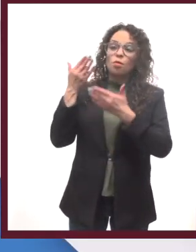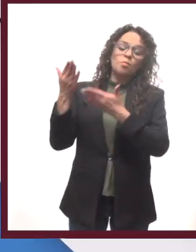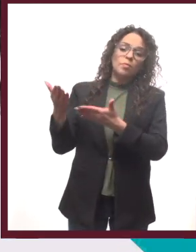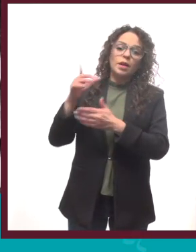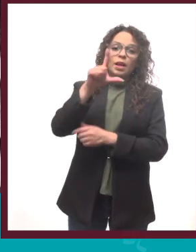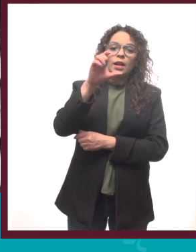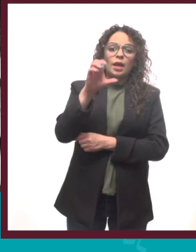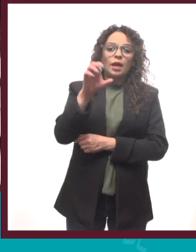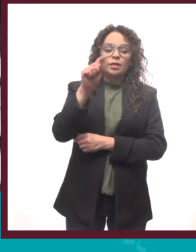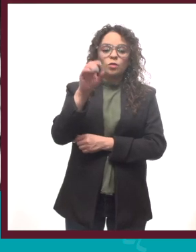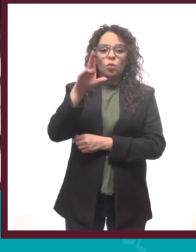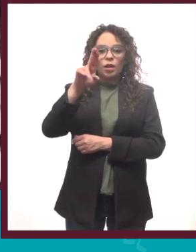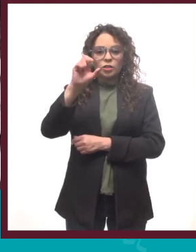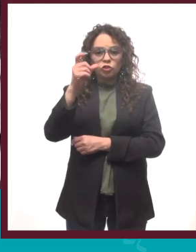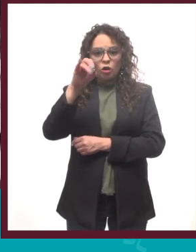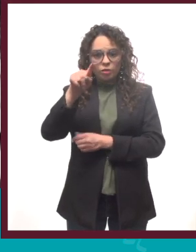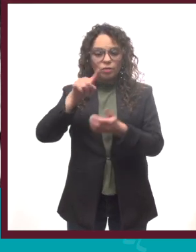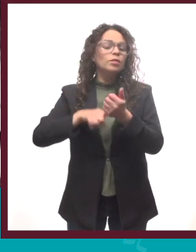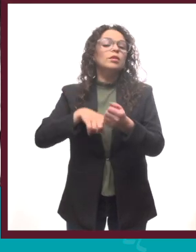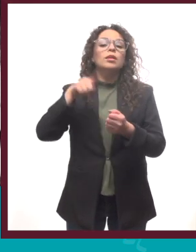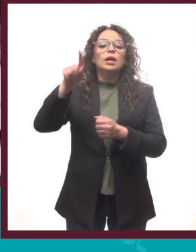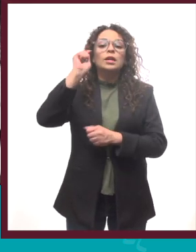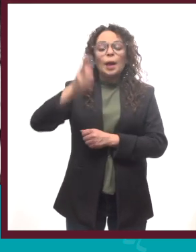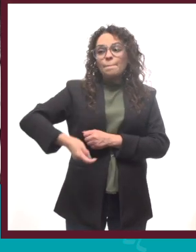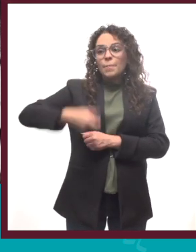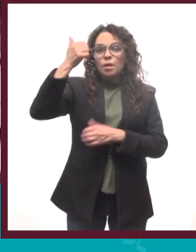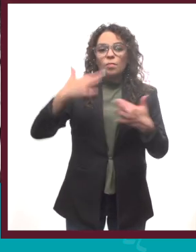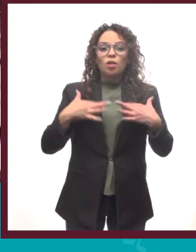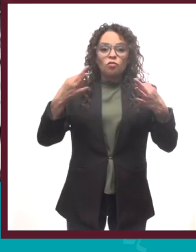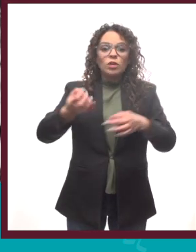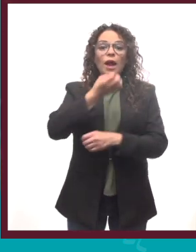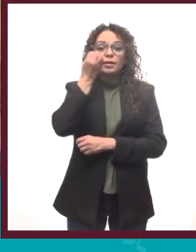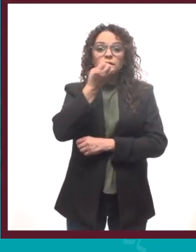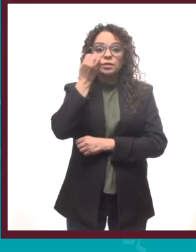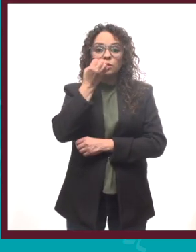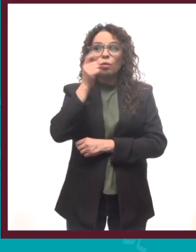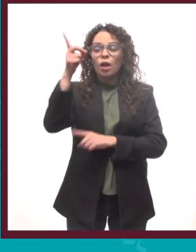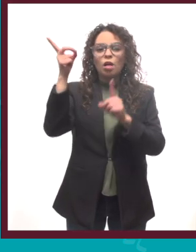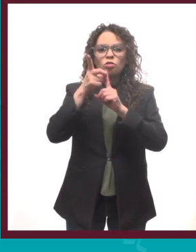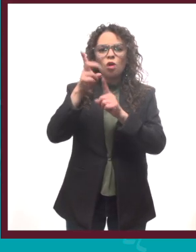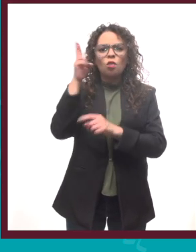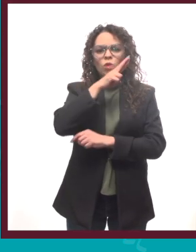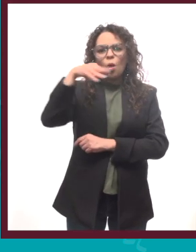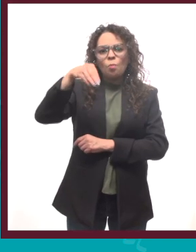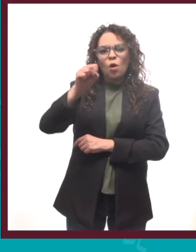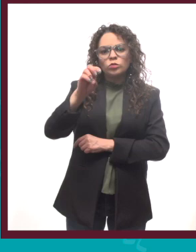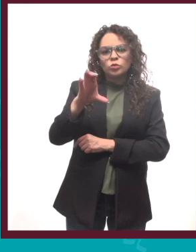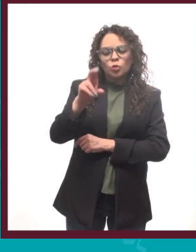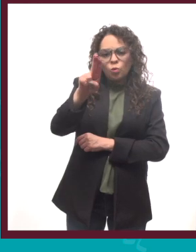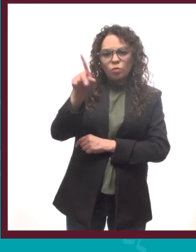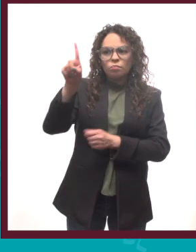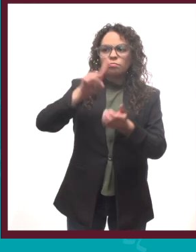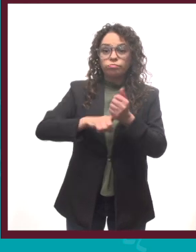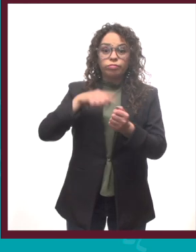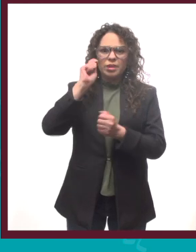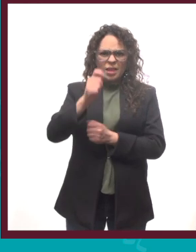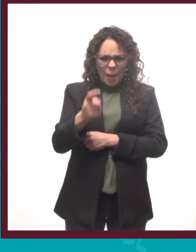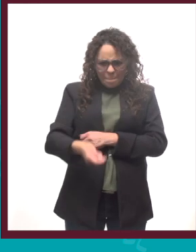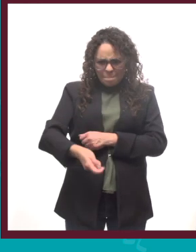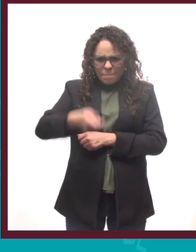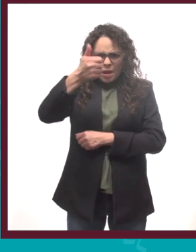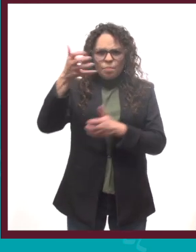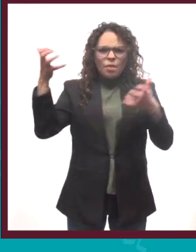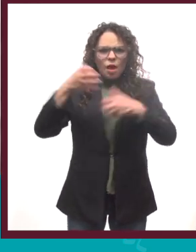El cineasta soviético Lev Kuleshov formó parte de la primera escuela de cine en el mundo, la Escuela de Cine de Moscú. Fue pionero en